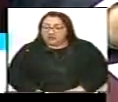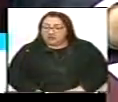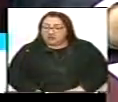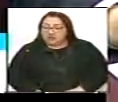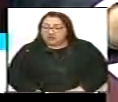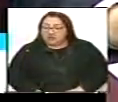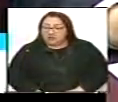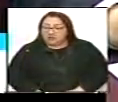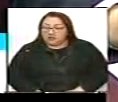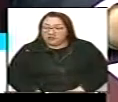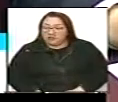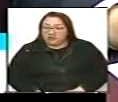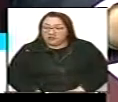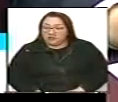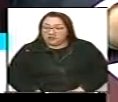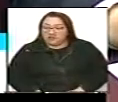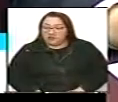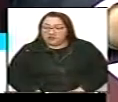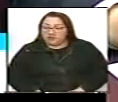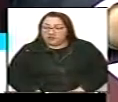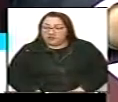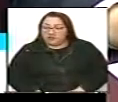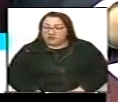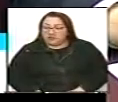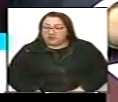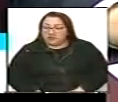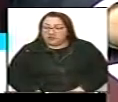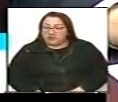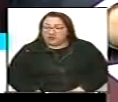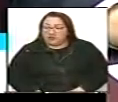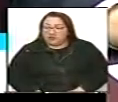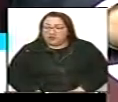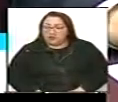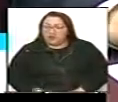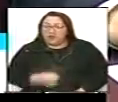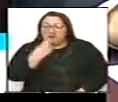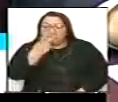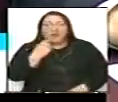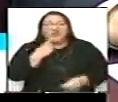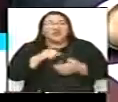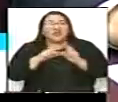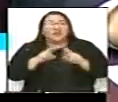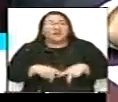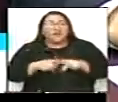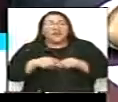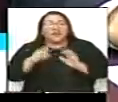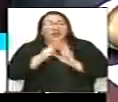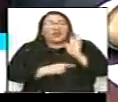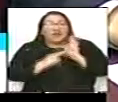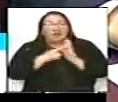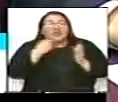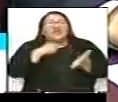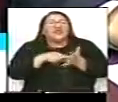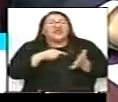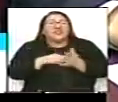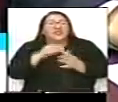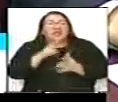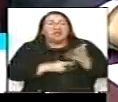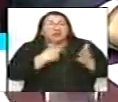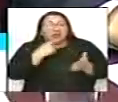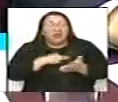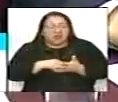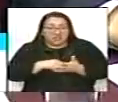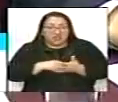sí se puedan ver, correcto, pero ya tal como dice el reglamento, nos debemos al reglamento. El reglamento